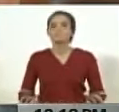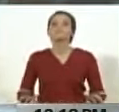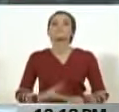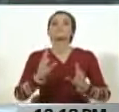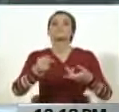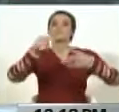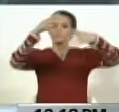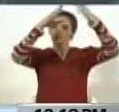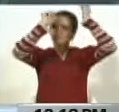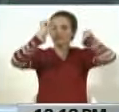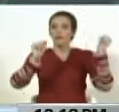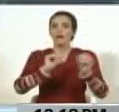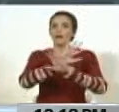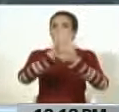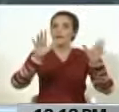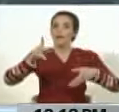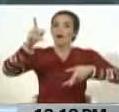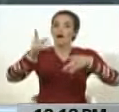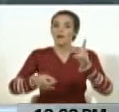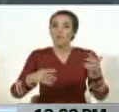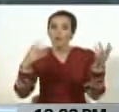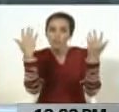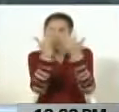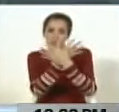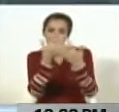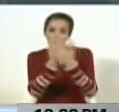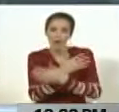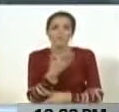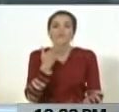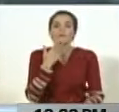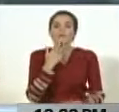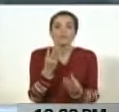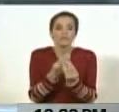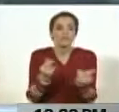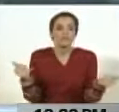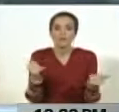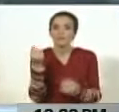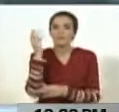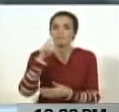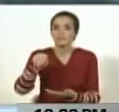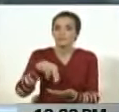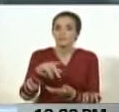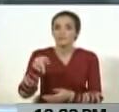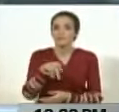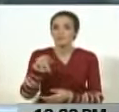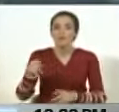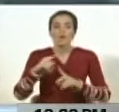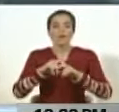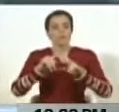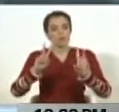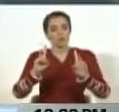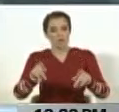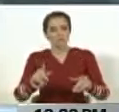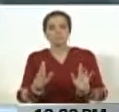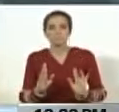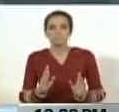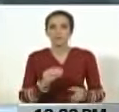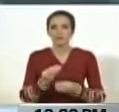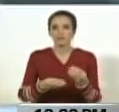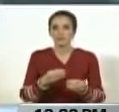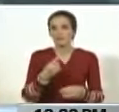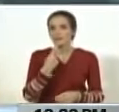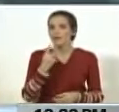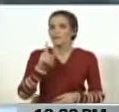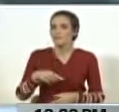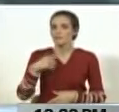Embajador, usted ha aclarado algunas de las dudas sobre todo si era disuelta o no la Asamblea Nacional. Sin embargo, también hacía